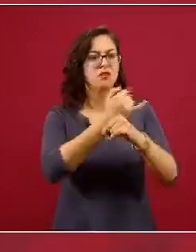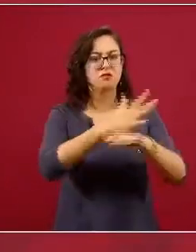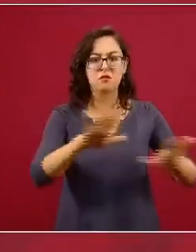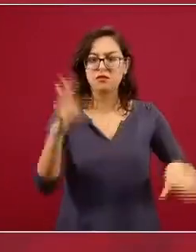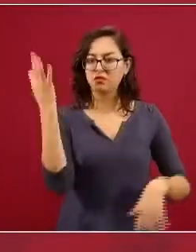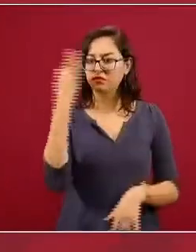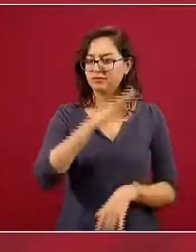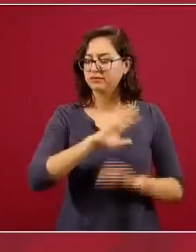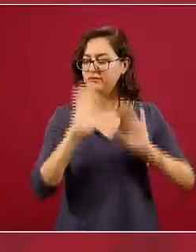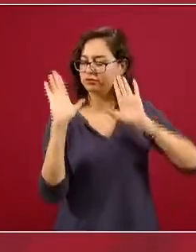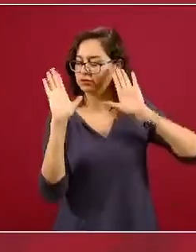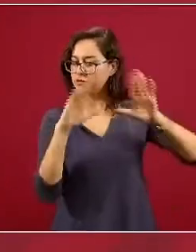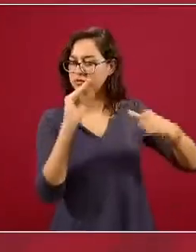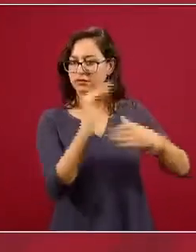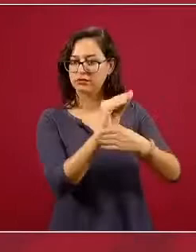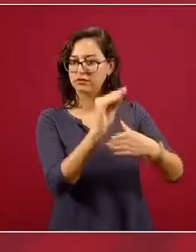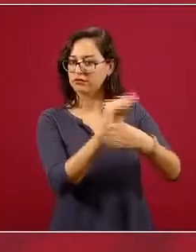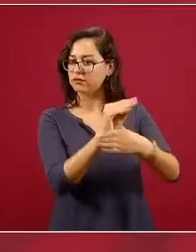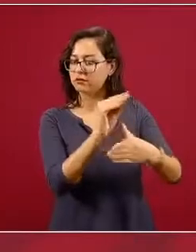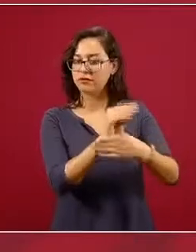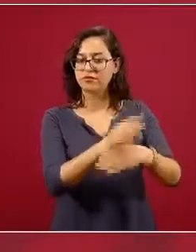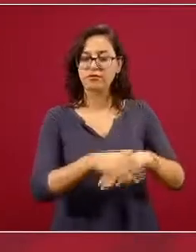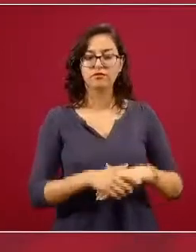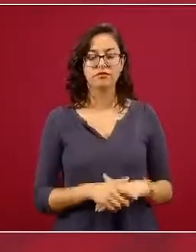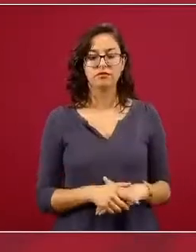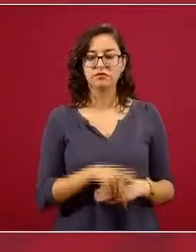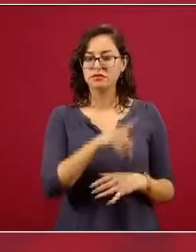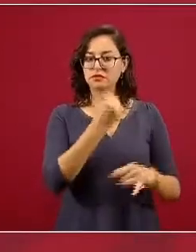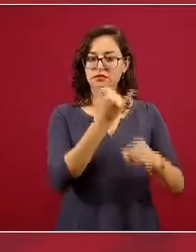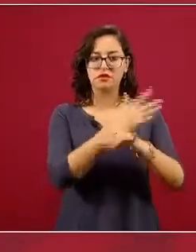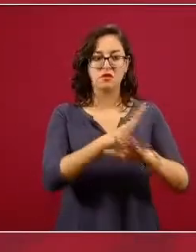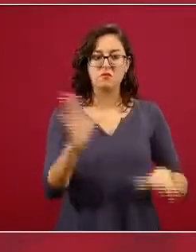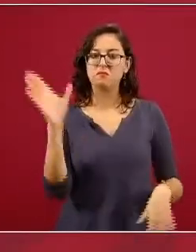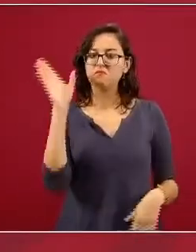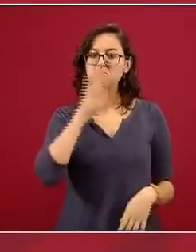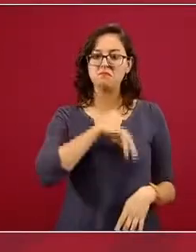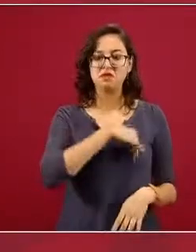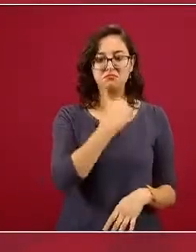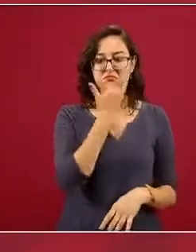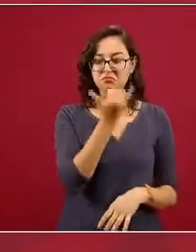infodemia, de la desinformación.